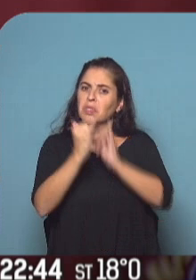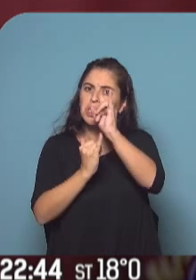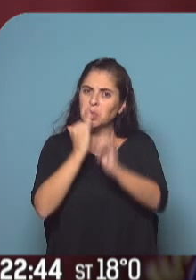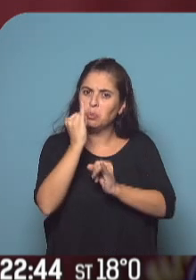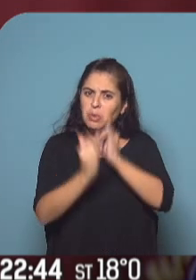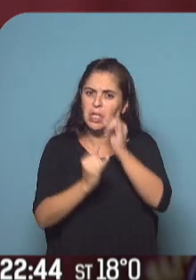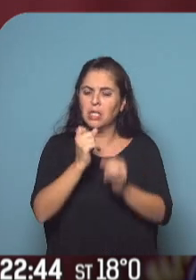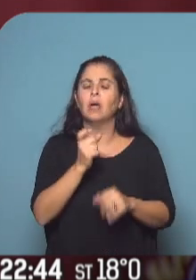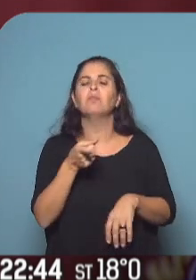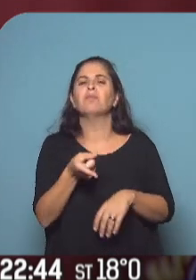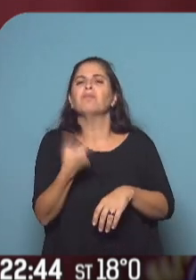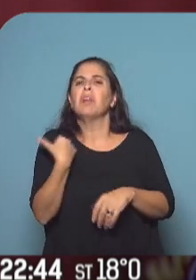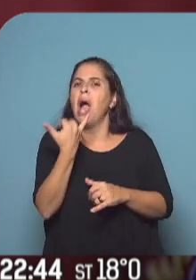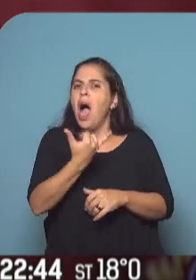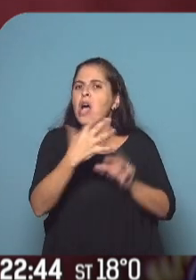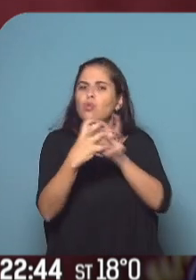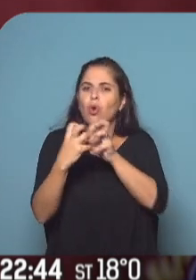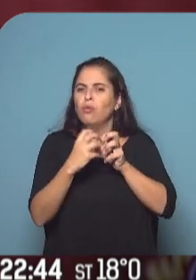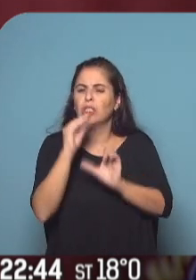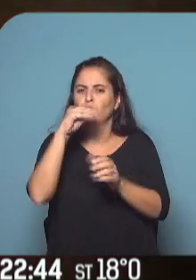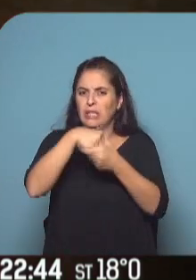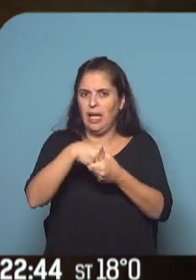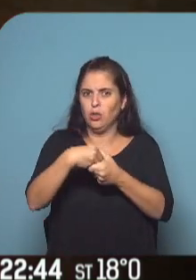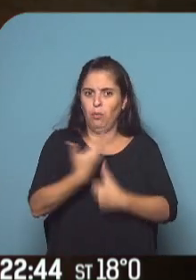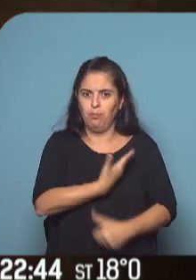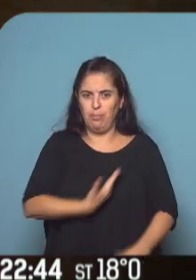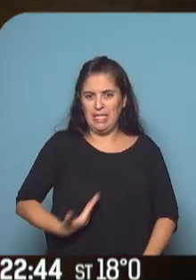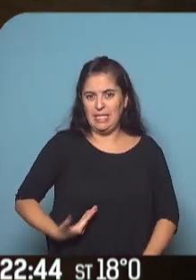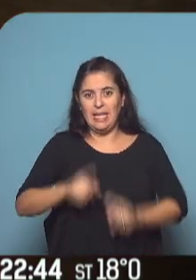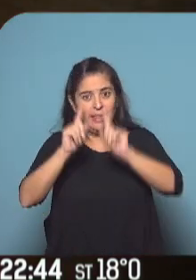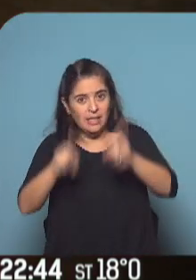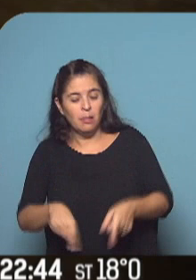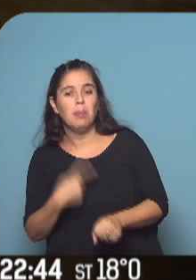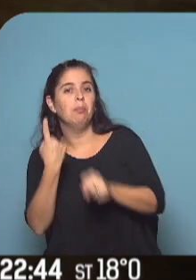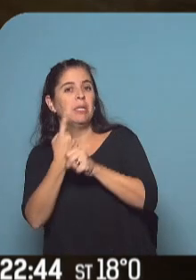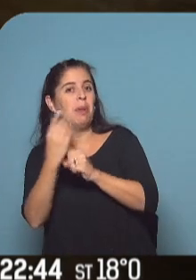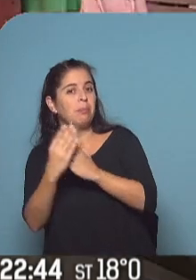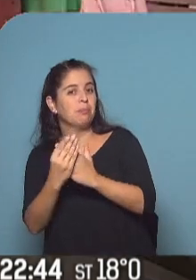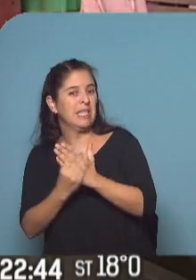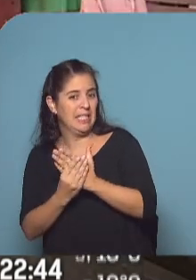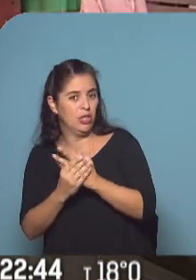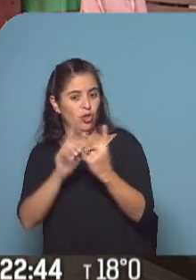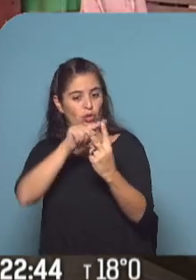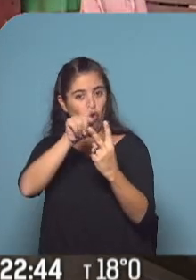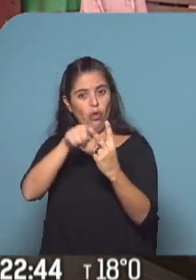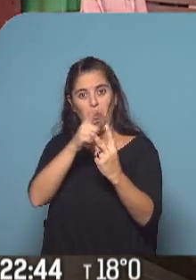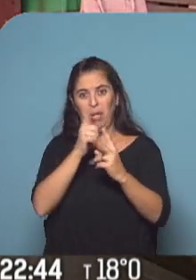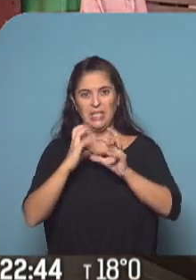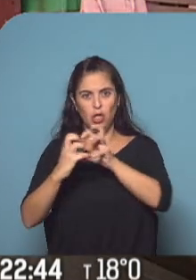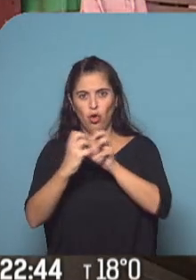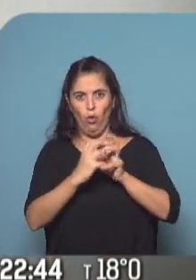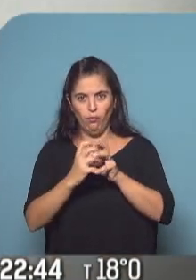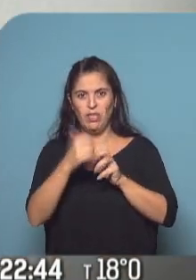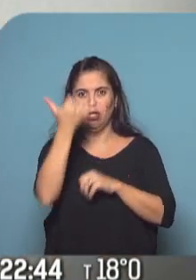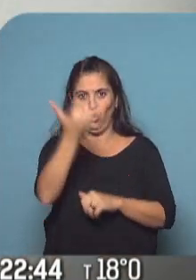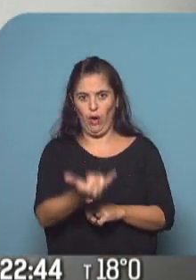el presidente de Sri Lanka, Maithripala Sirisena, y el primer ministro Ranil Wickremesinghe, que afectaría el correcto